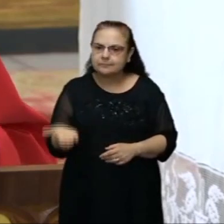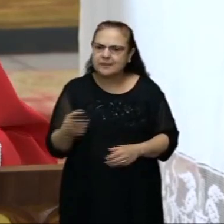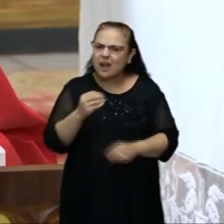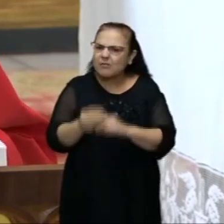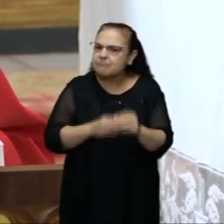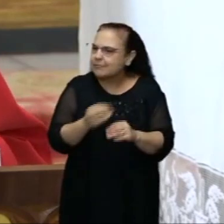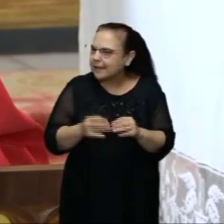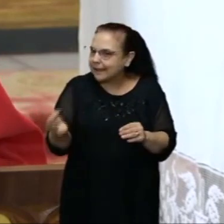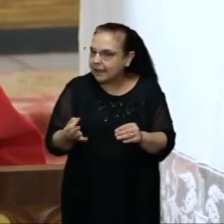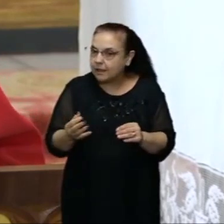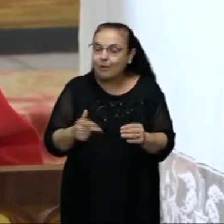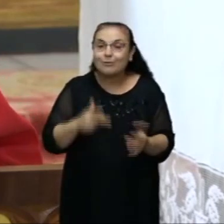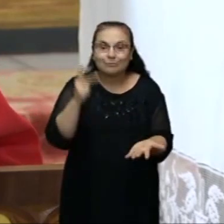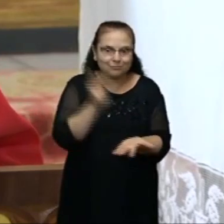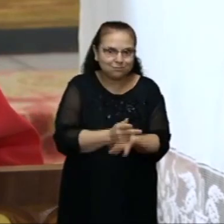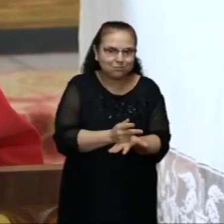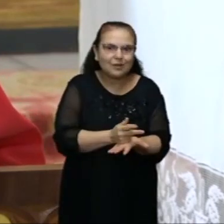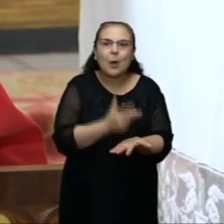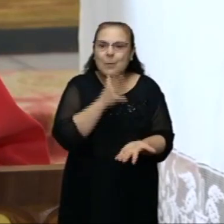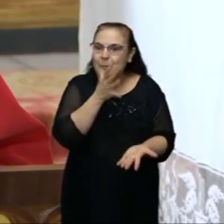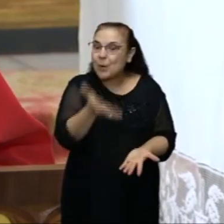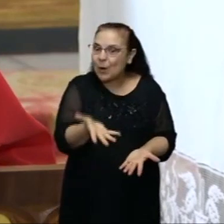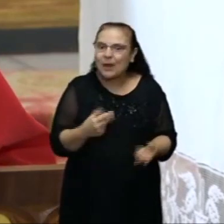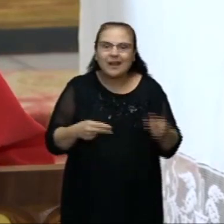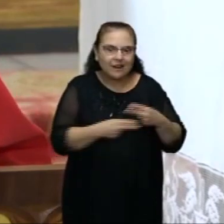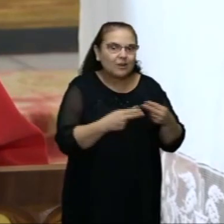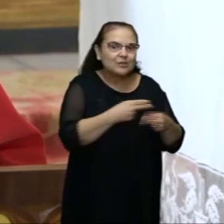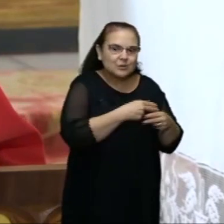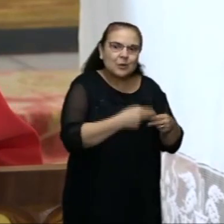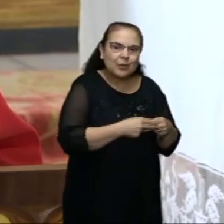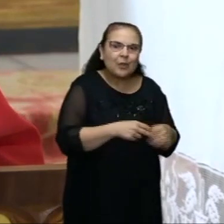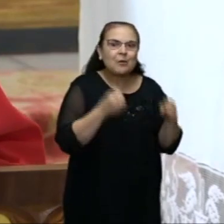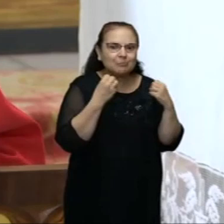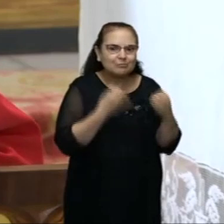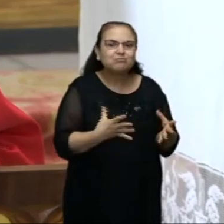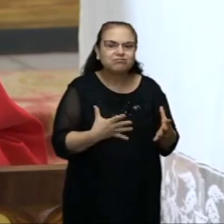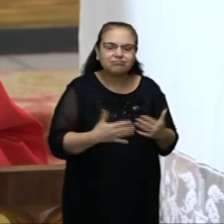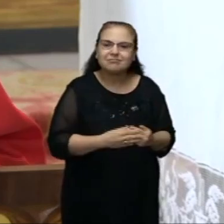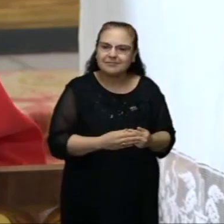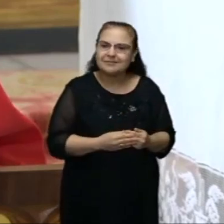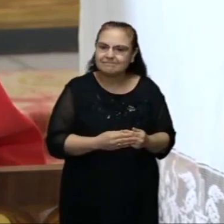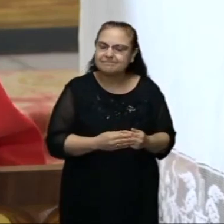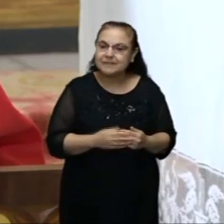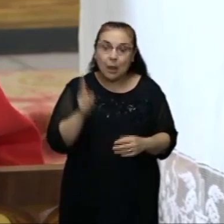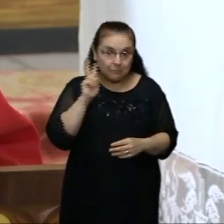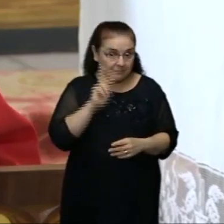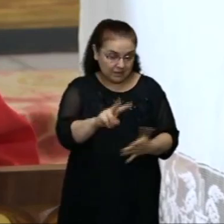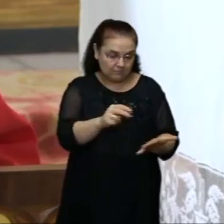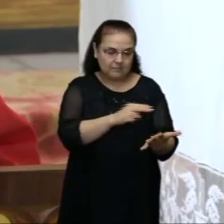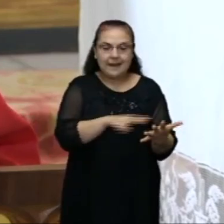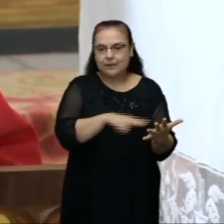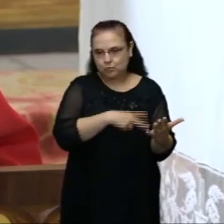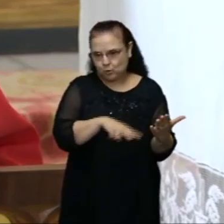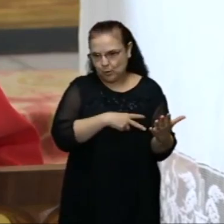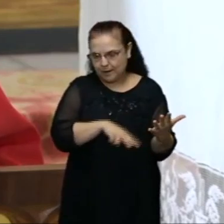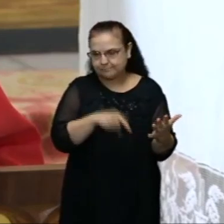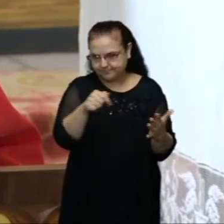digamos que apuesta por la reconstrucción del templo, como hemos visto en la lectura de